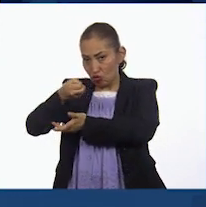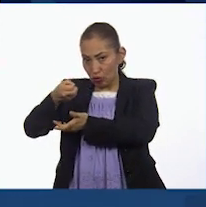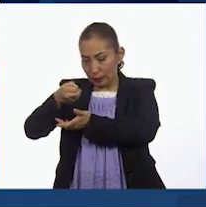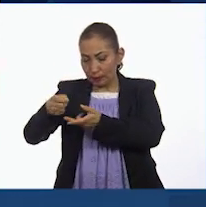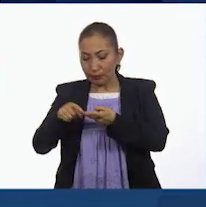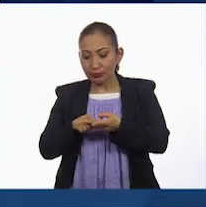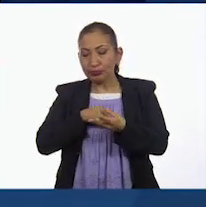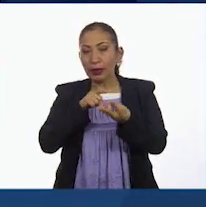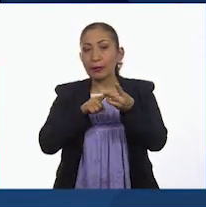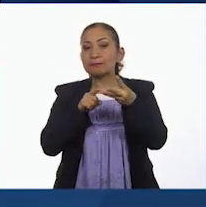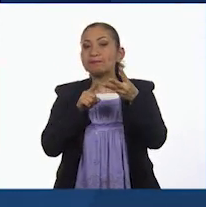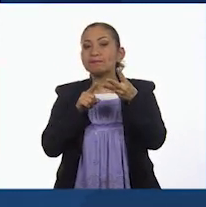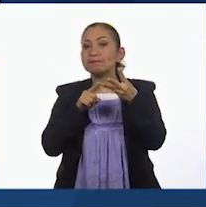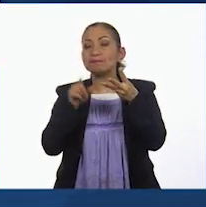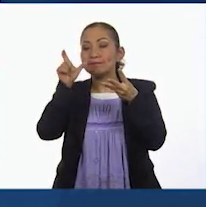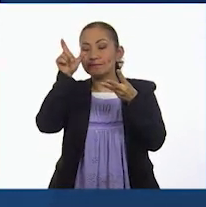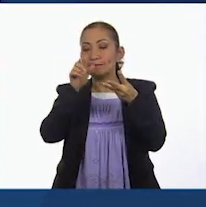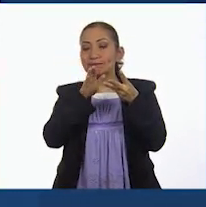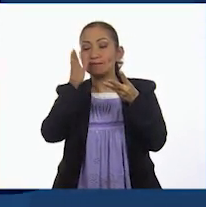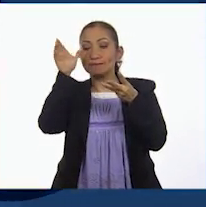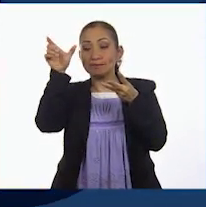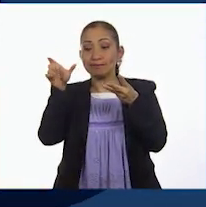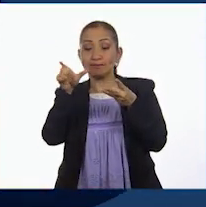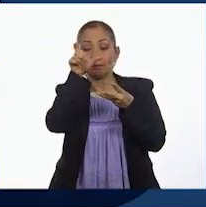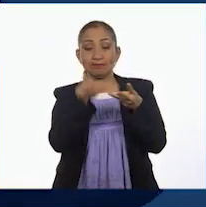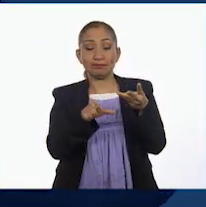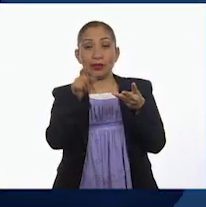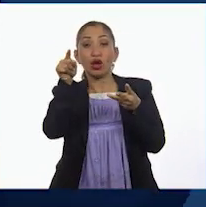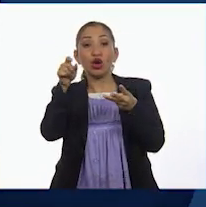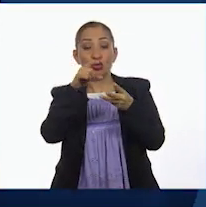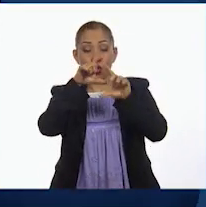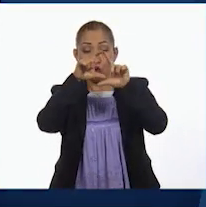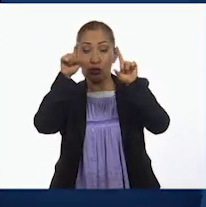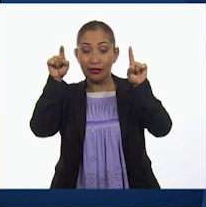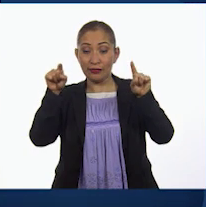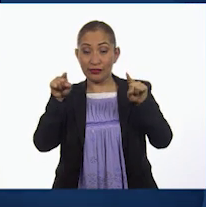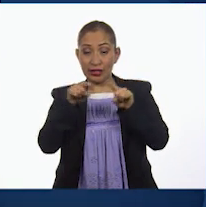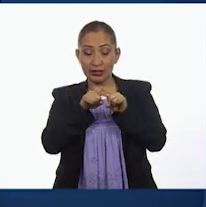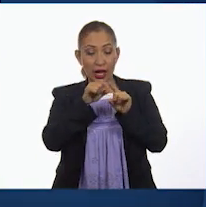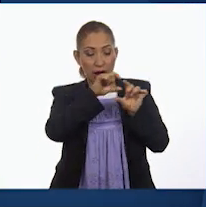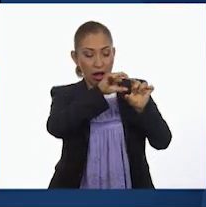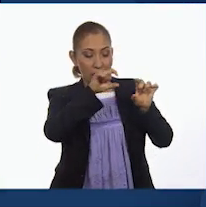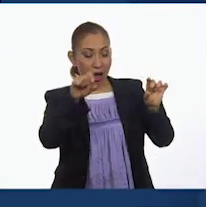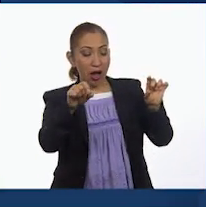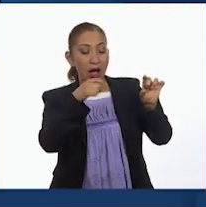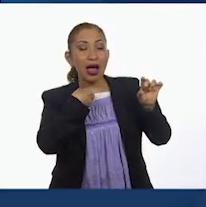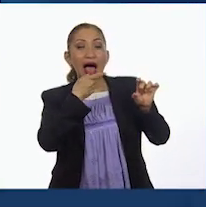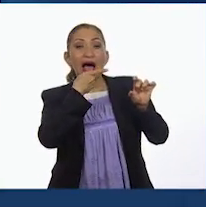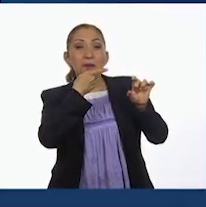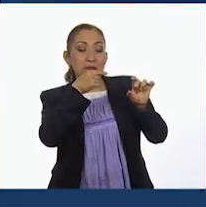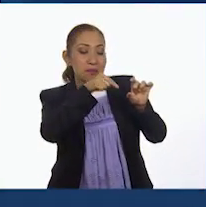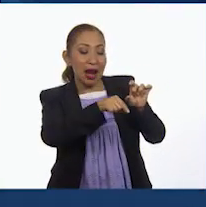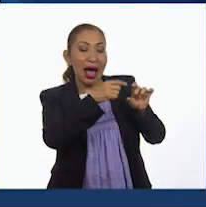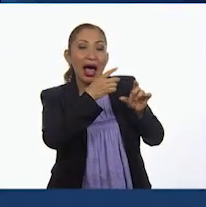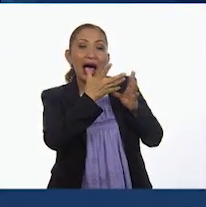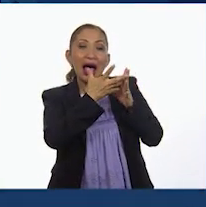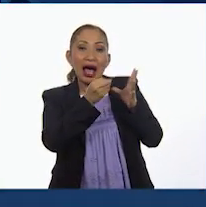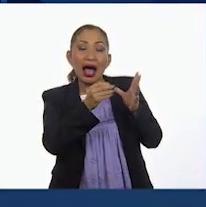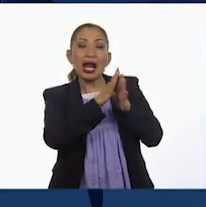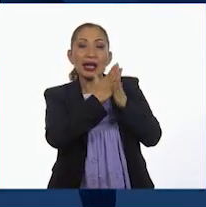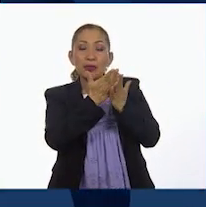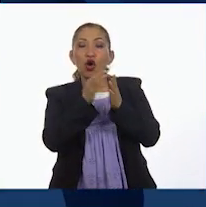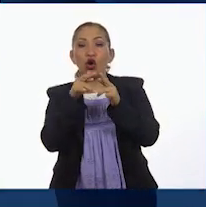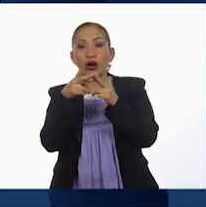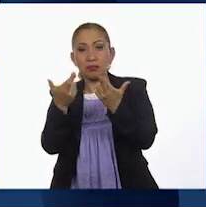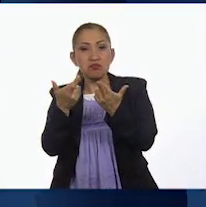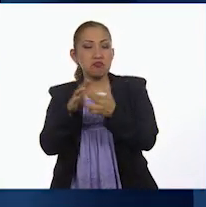siguiente paso, ¿cuál sería, María? Dice, anota en tus fichas textuales las paráfrasis y los resúmenes que requieras. Muy bien, y